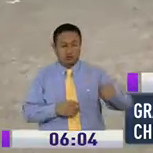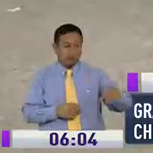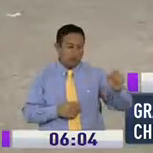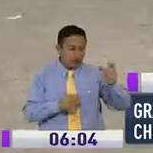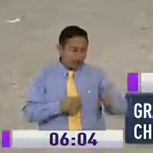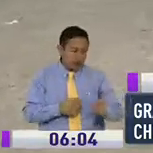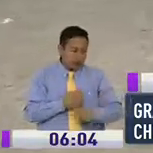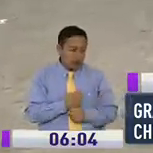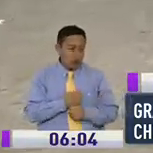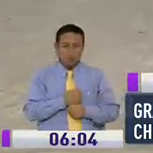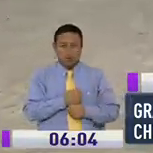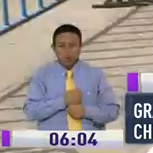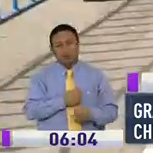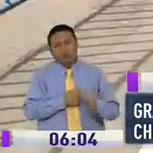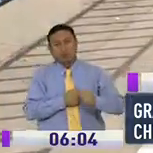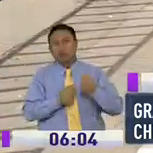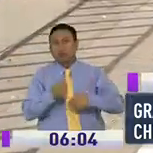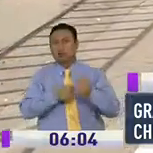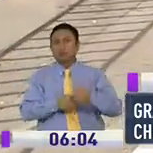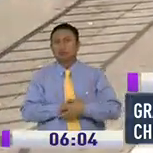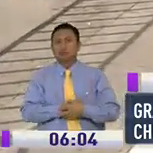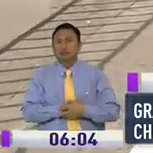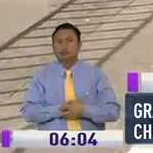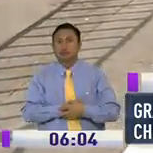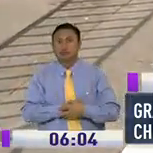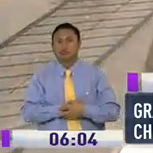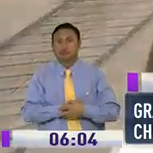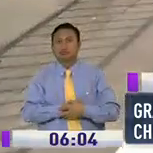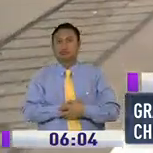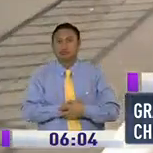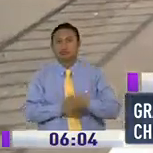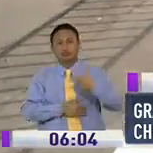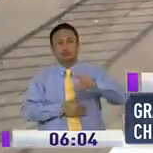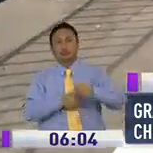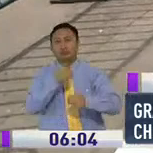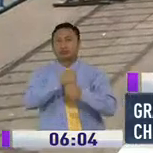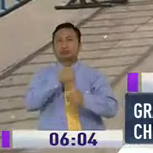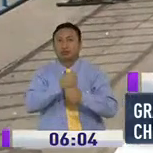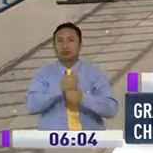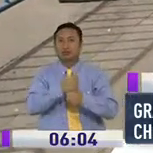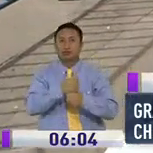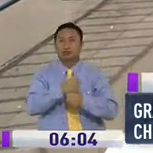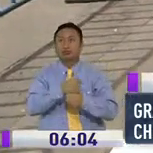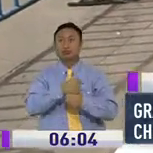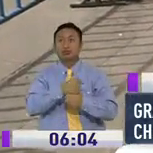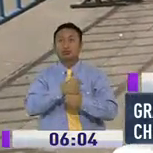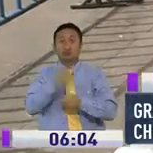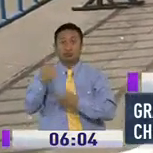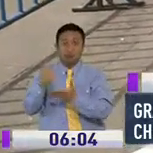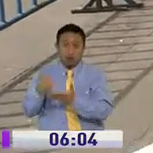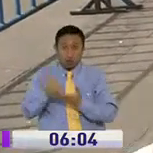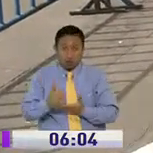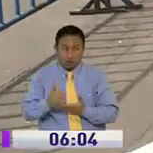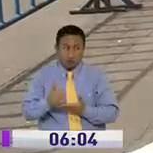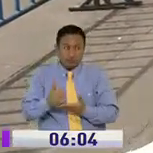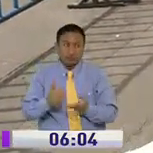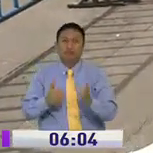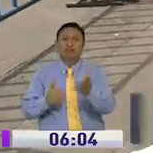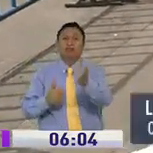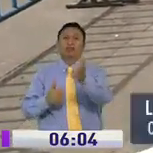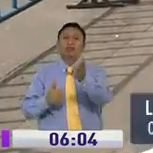quienes los esperan en casa. Por eso salimos al día nosotros a trabajar. Te decía que nos van a dar la ayuda de las víveres hasta